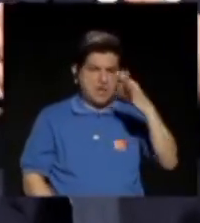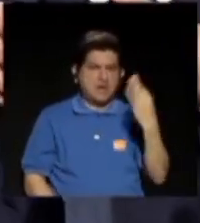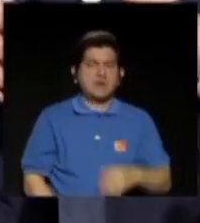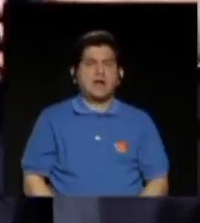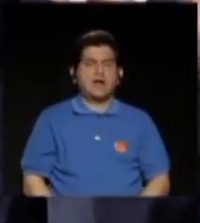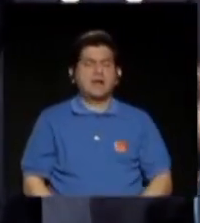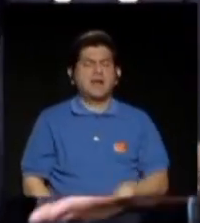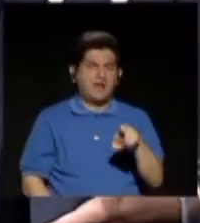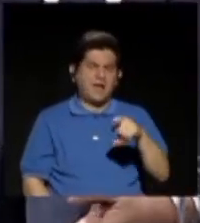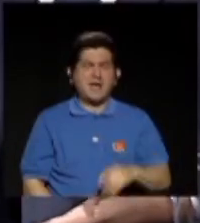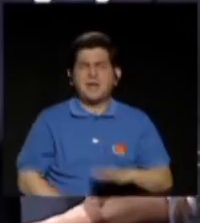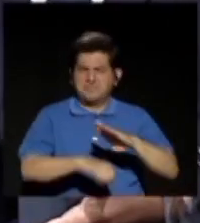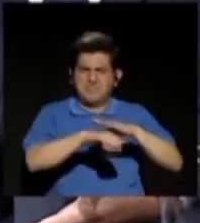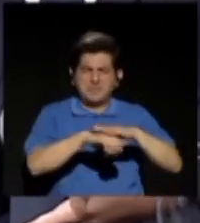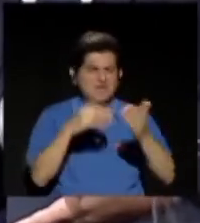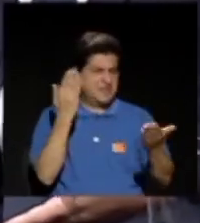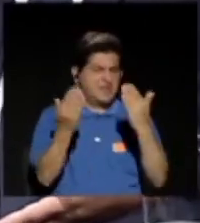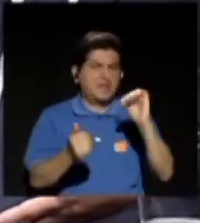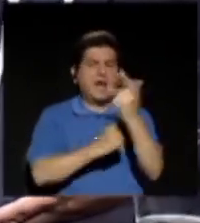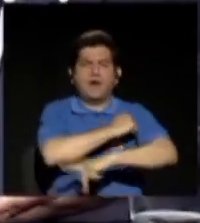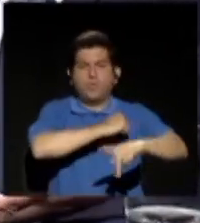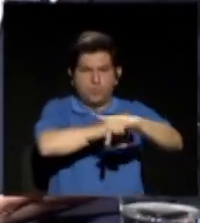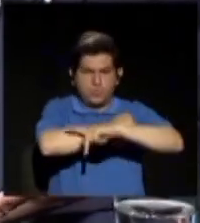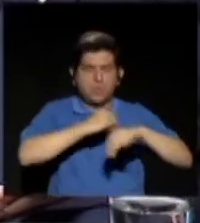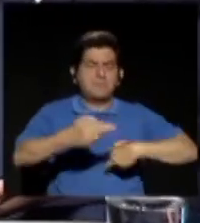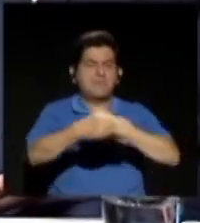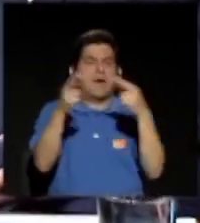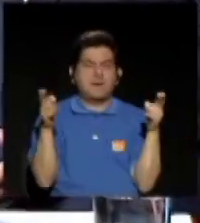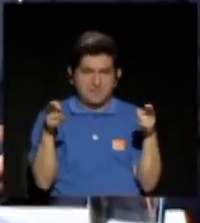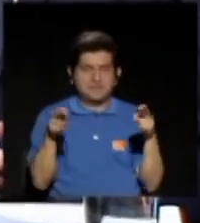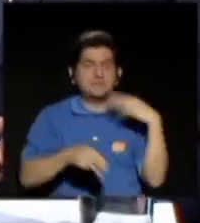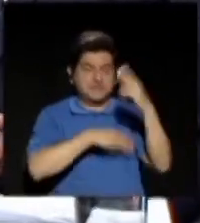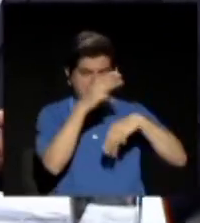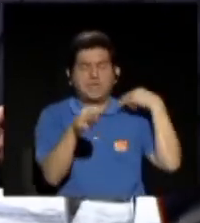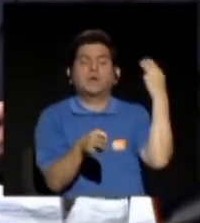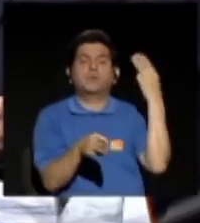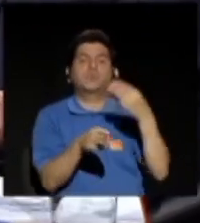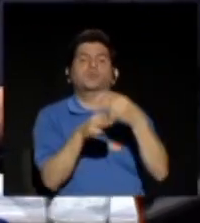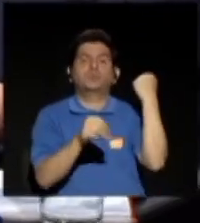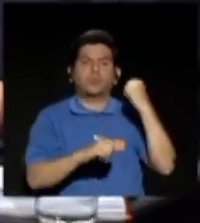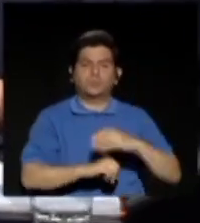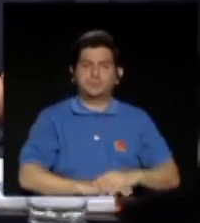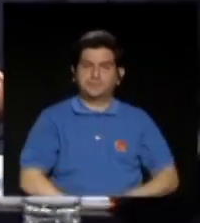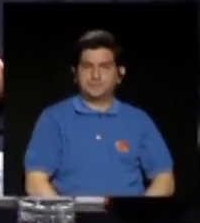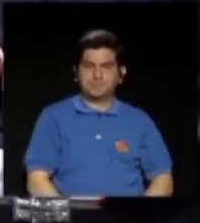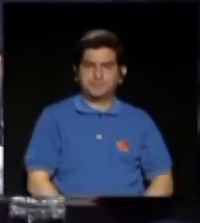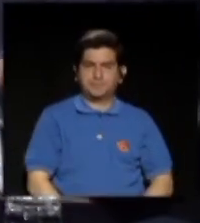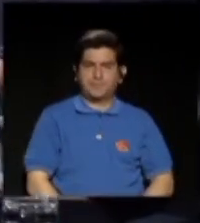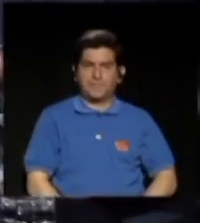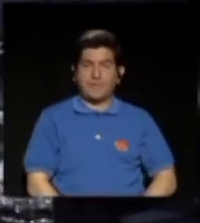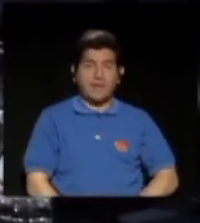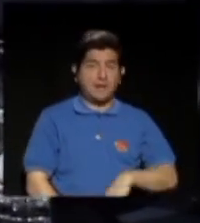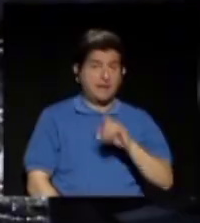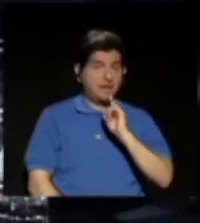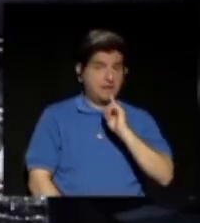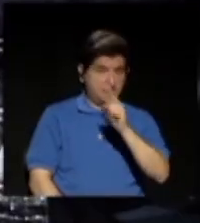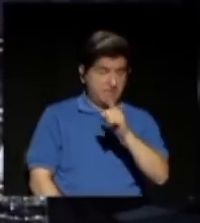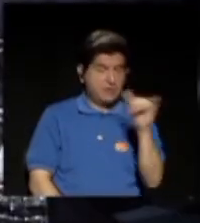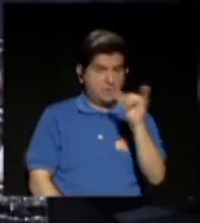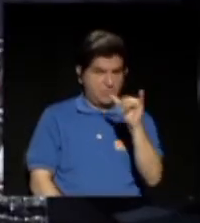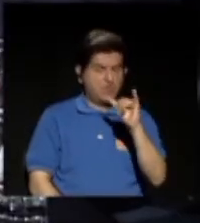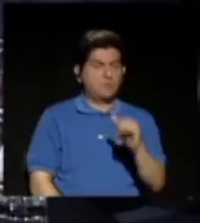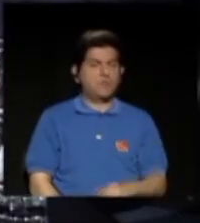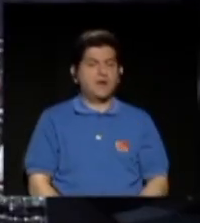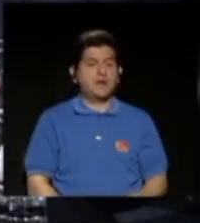la comparabilidad con los IPCs de otros países de la región y del mundo. Efectivamente, otra cosa que usted mencionaba, que con esta